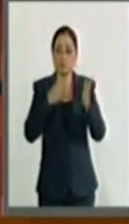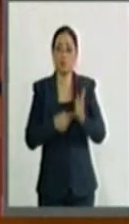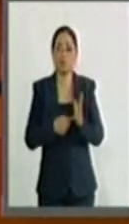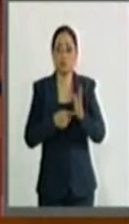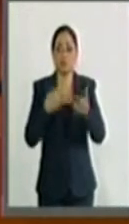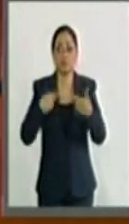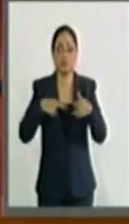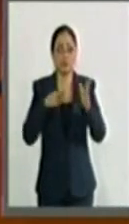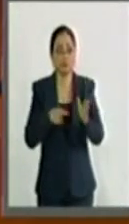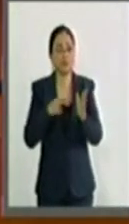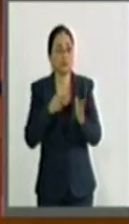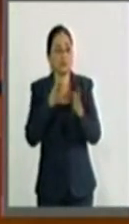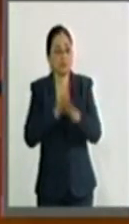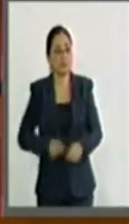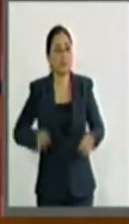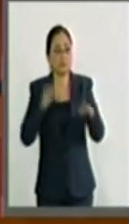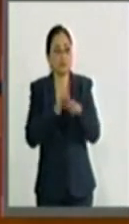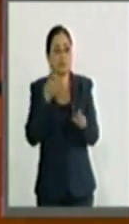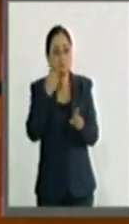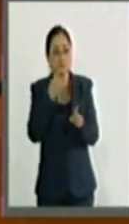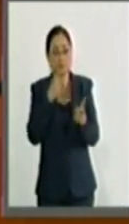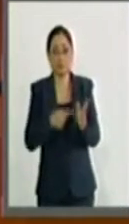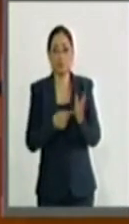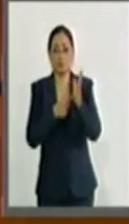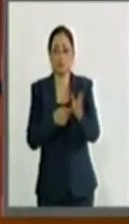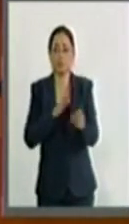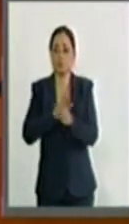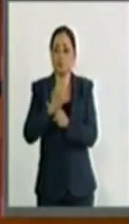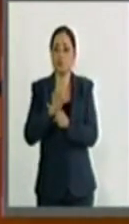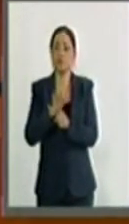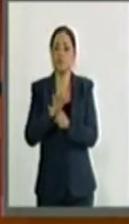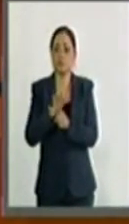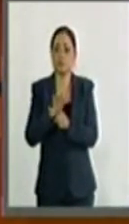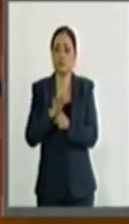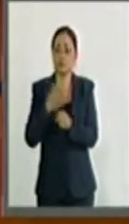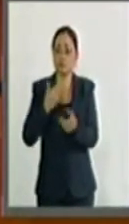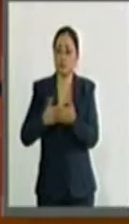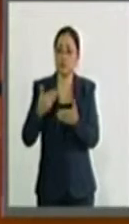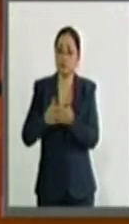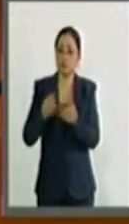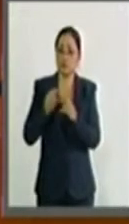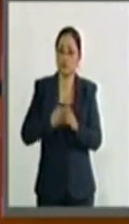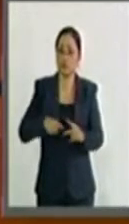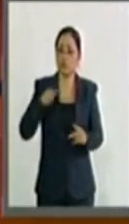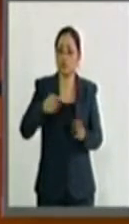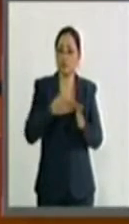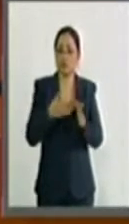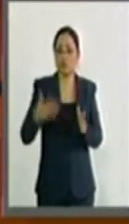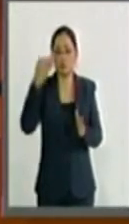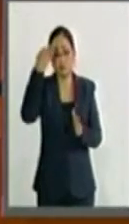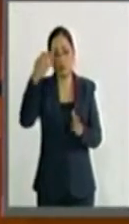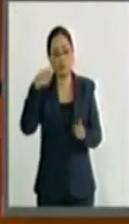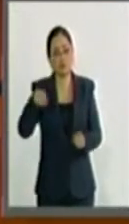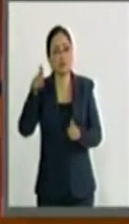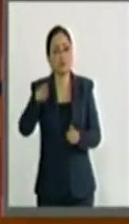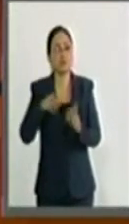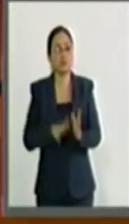esto, y la importancia de esto, es que es el inicio de un ciclo para